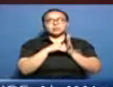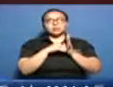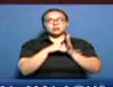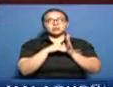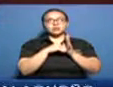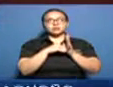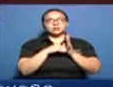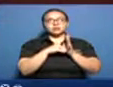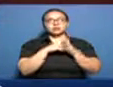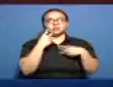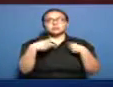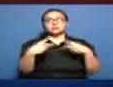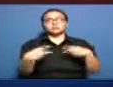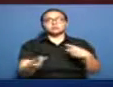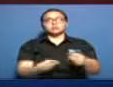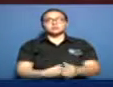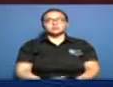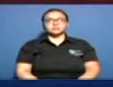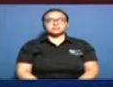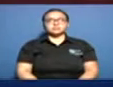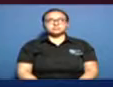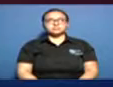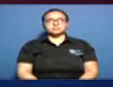este año para participar en las jornadas de reforestación.